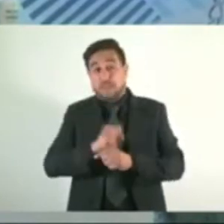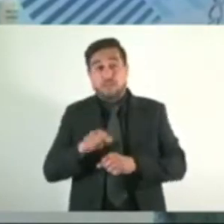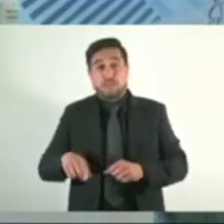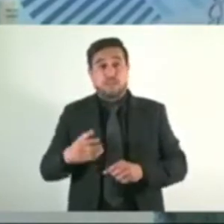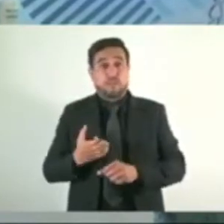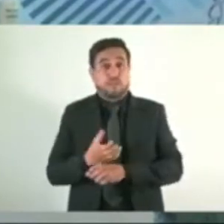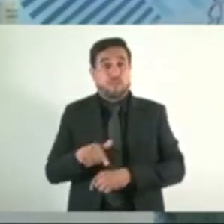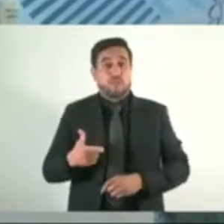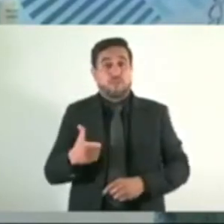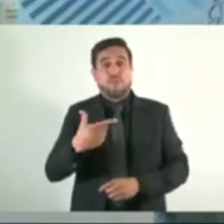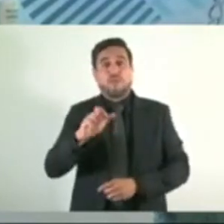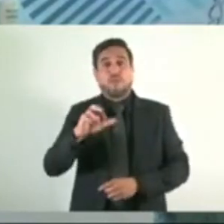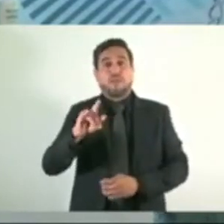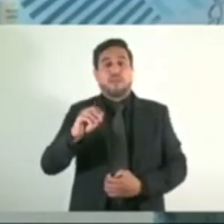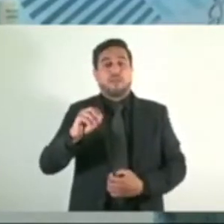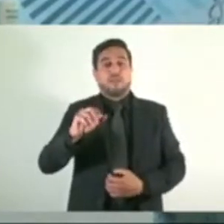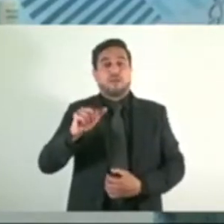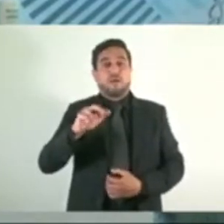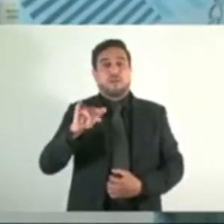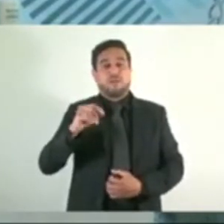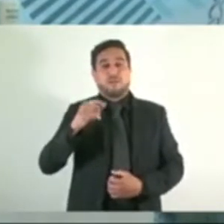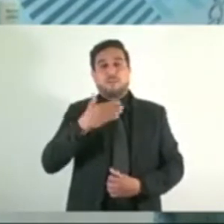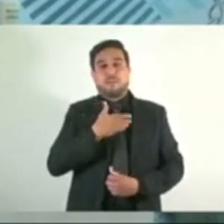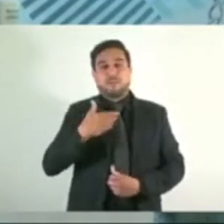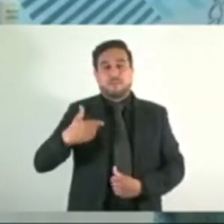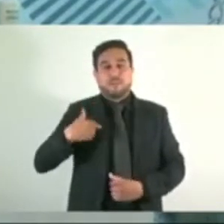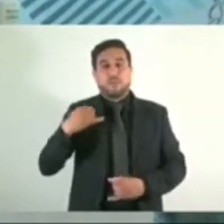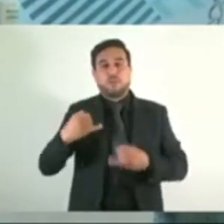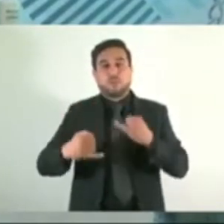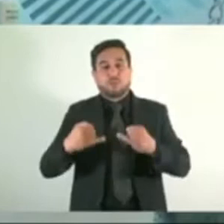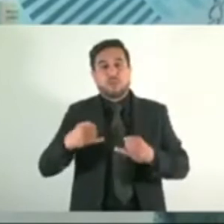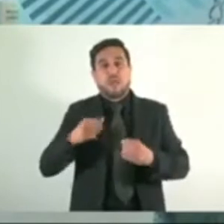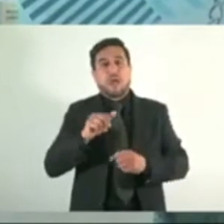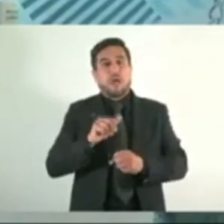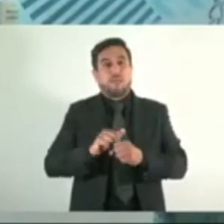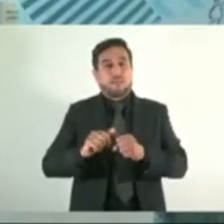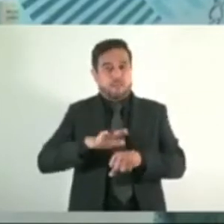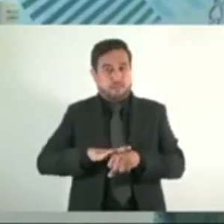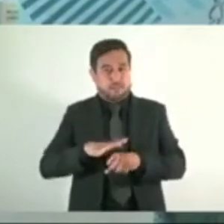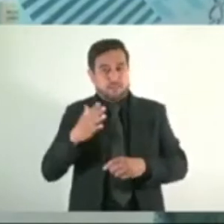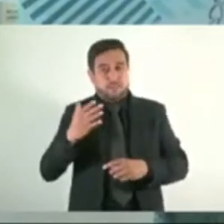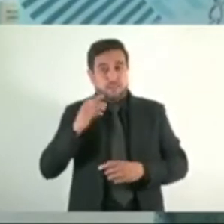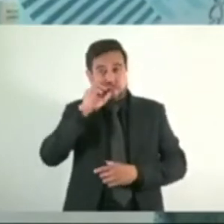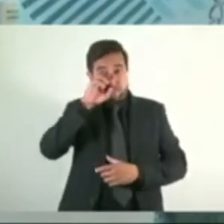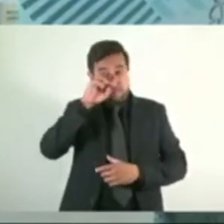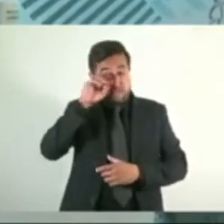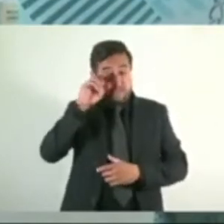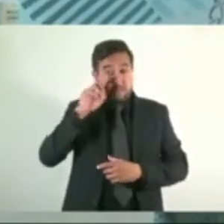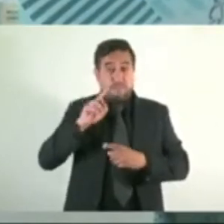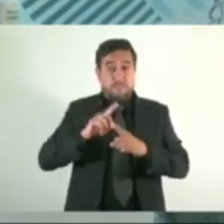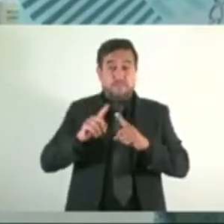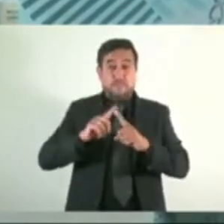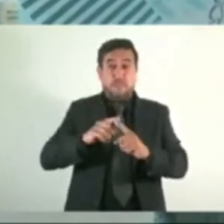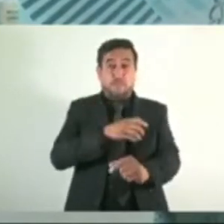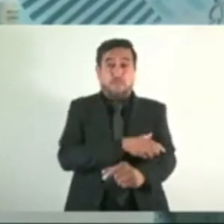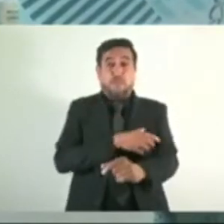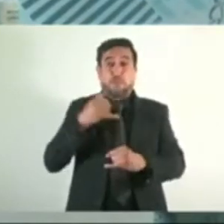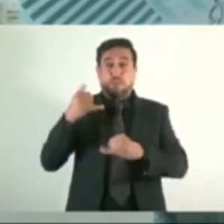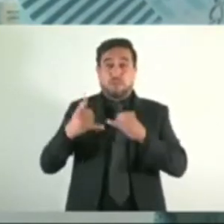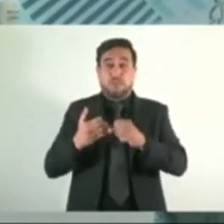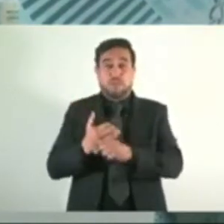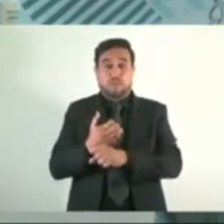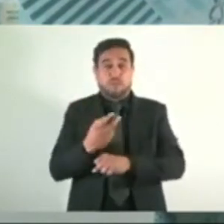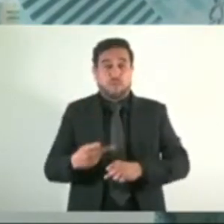licenciado Gerardo Arroyo, presidente del Tribunal de Justicia Administrativa, a funcionarios del Poder Judicial del Estado de